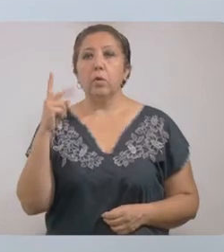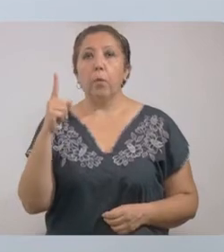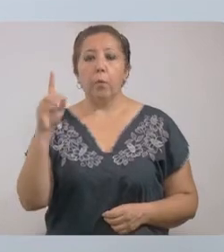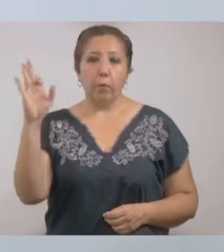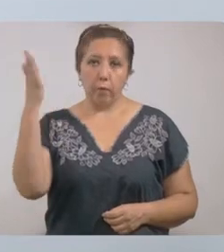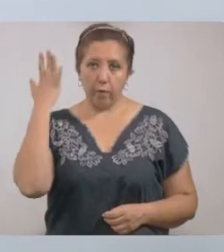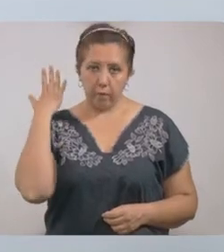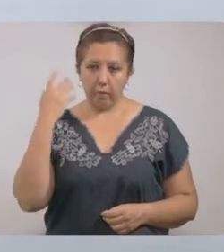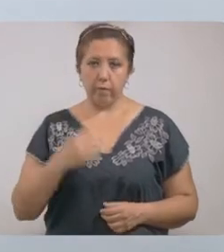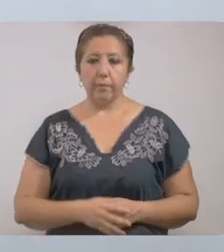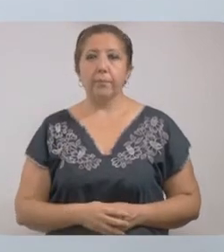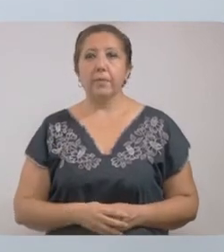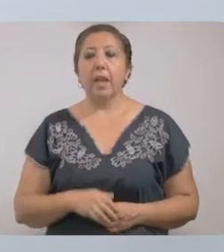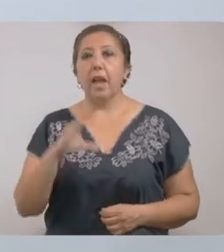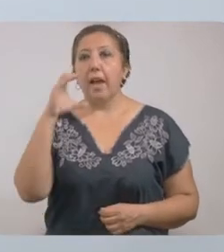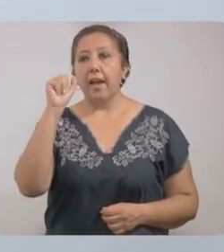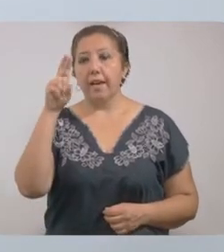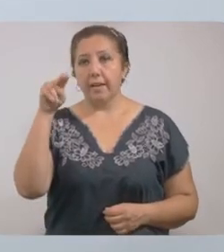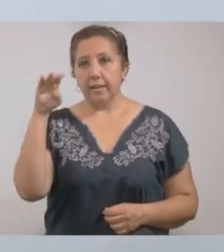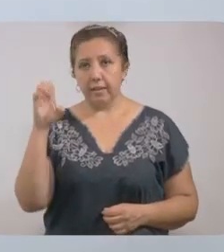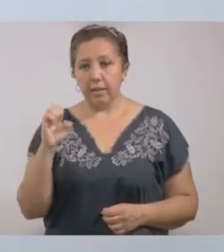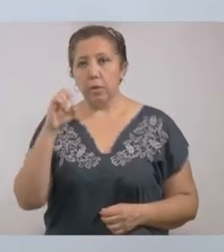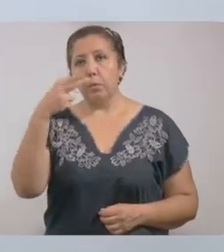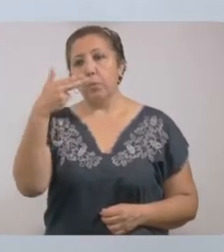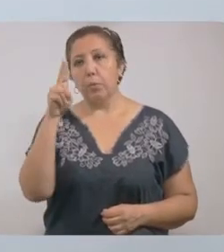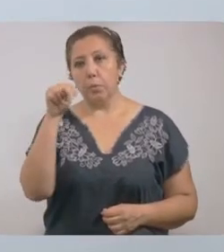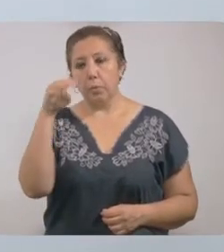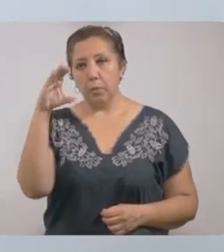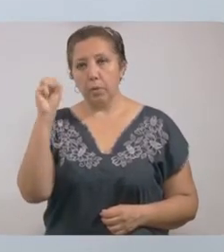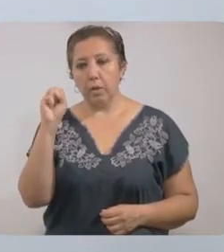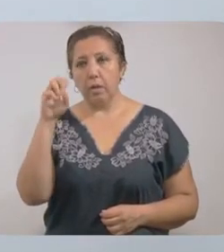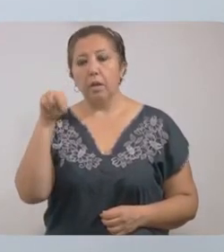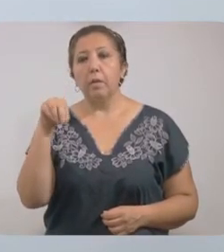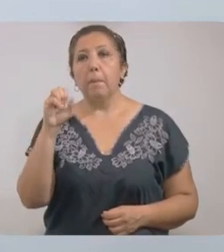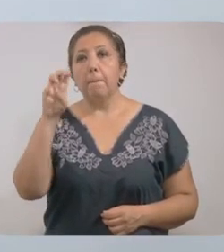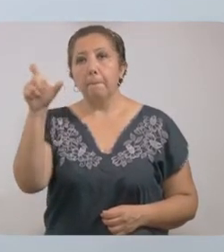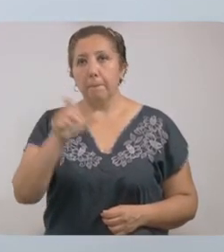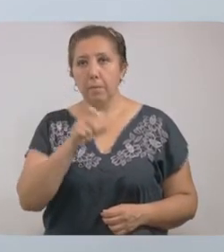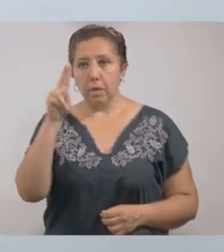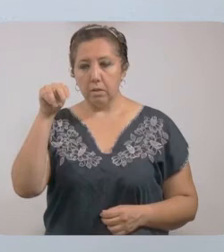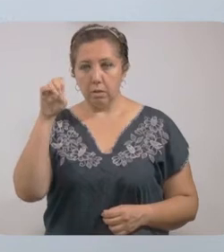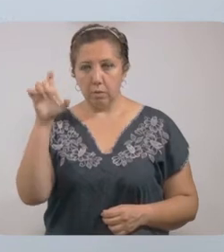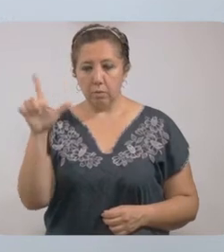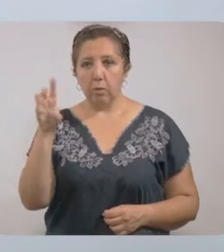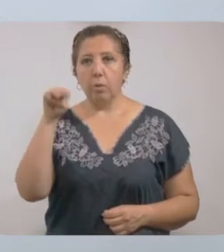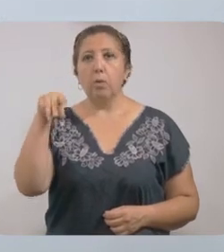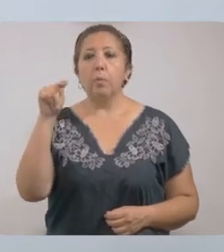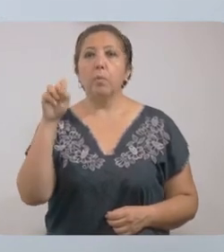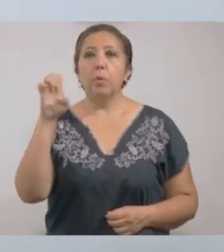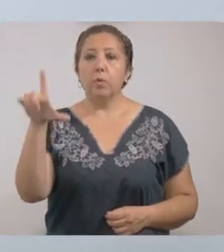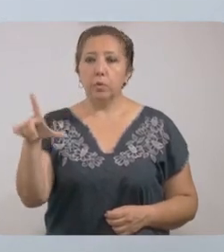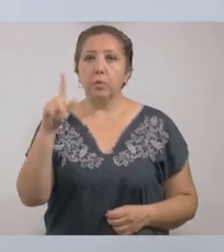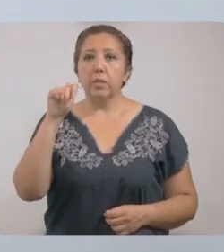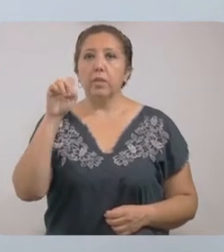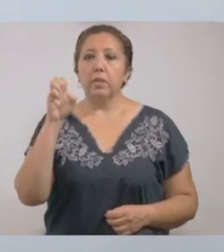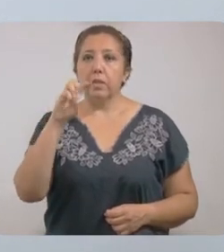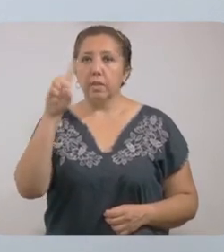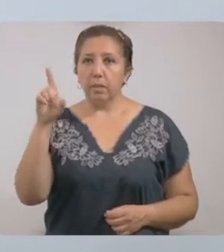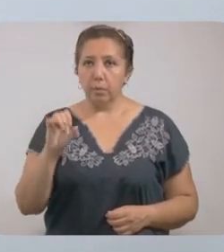un foráneo, en Acanqué, Junucmá, Canacín, Copomá, Mashcanú, Motul, Tecó,